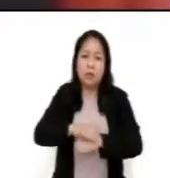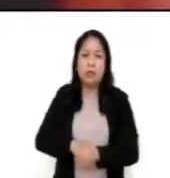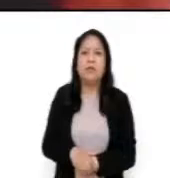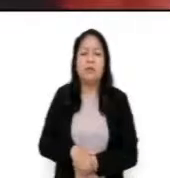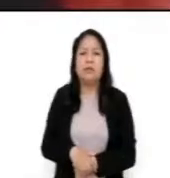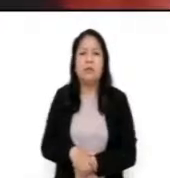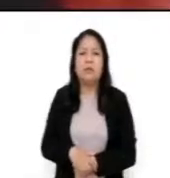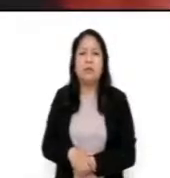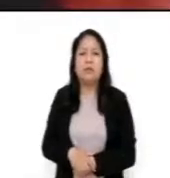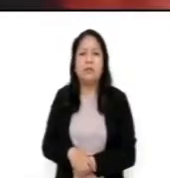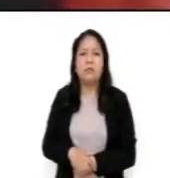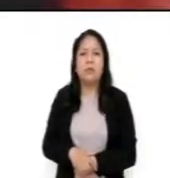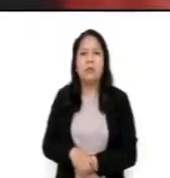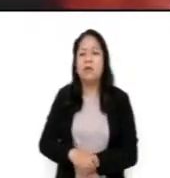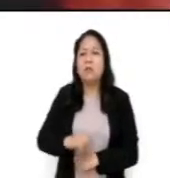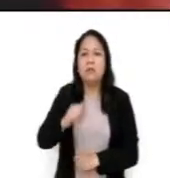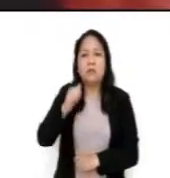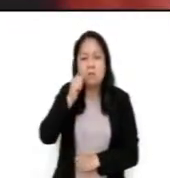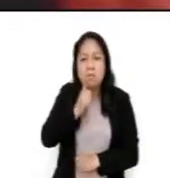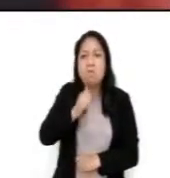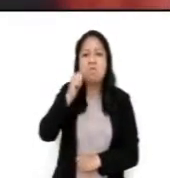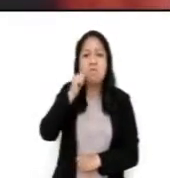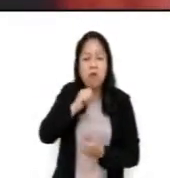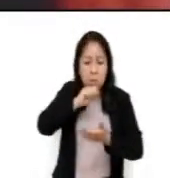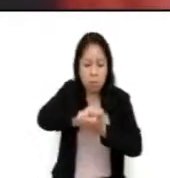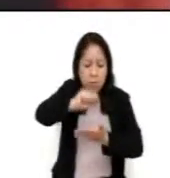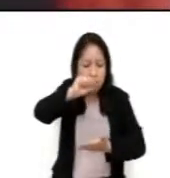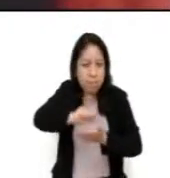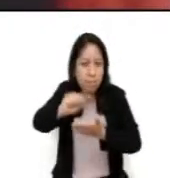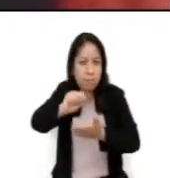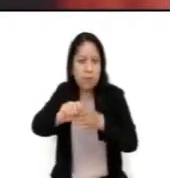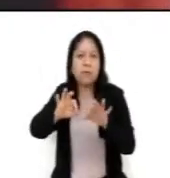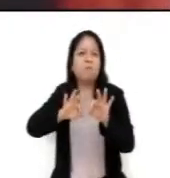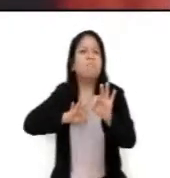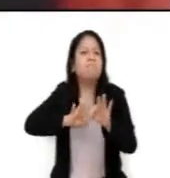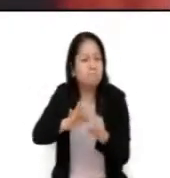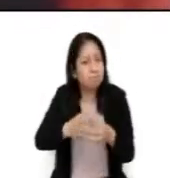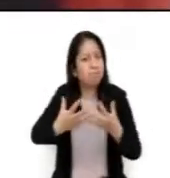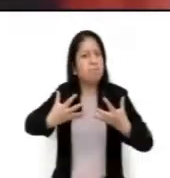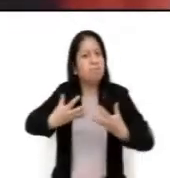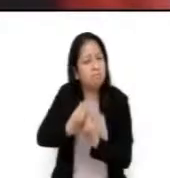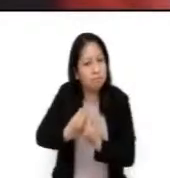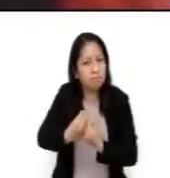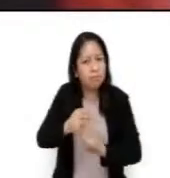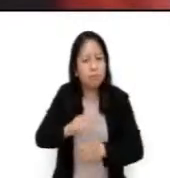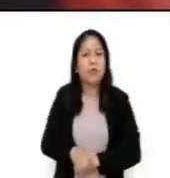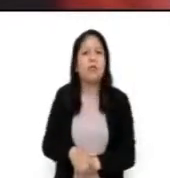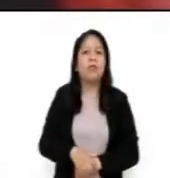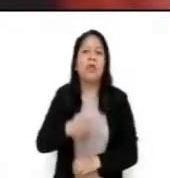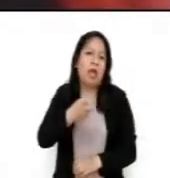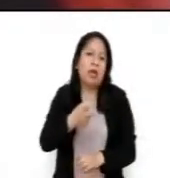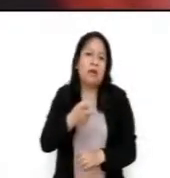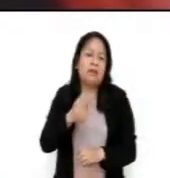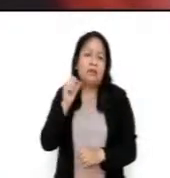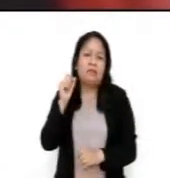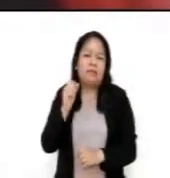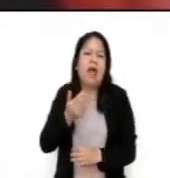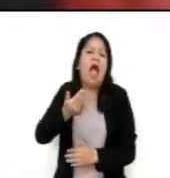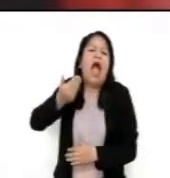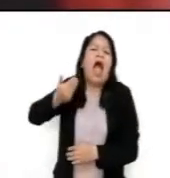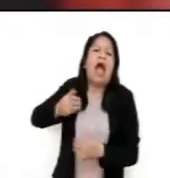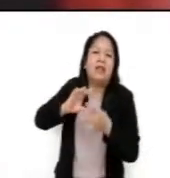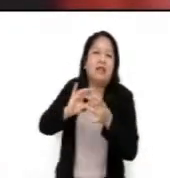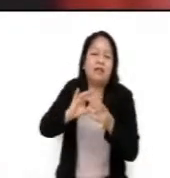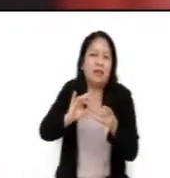decididamente pues arrastraron pluma junto con todos nosotros, por supuesto. Entonces, Eso es lo que yo les estaba un poco adelantando a todos los que nos